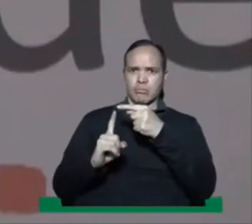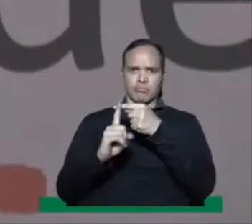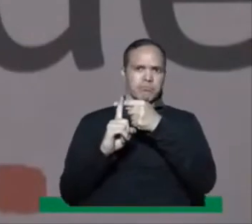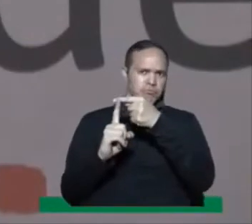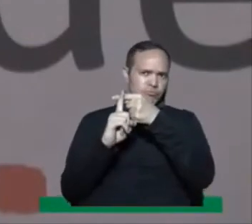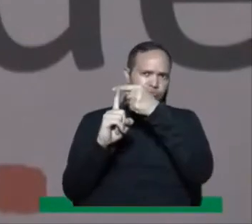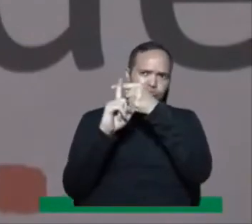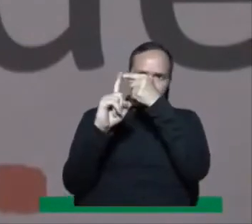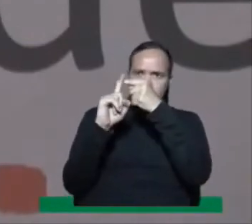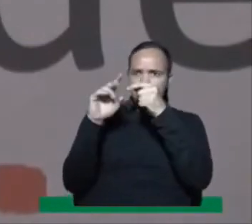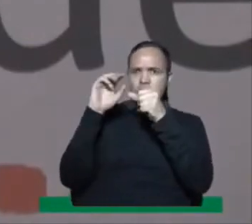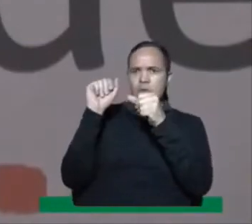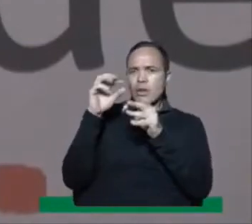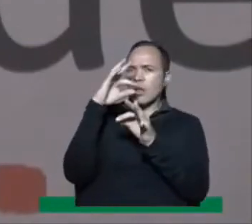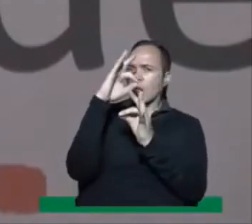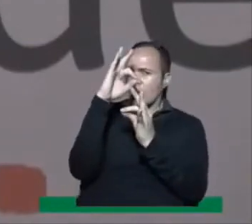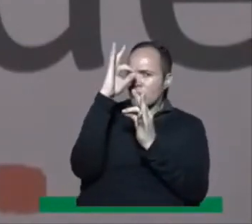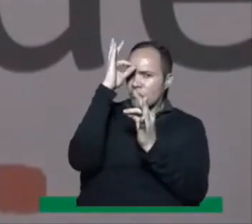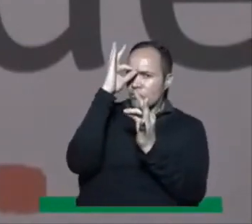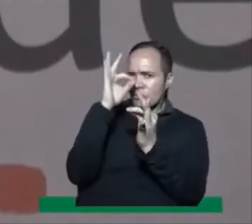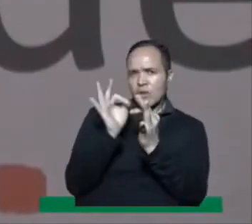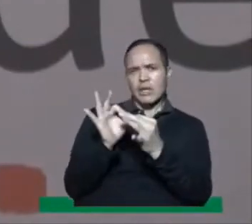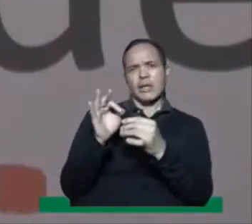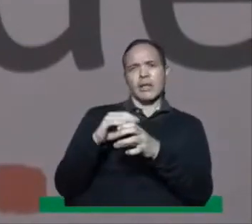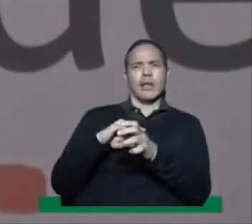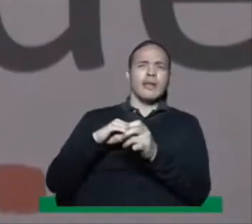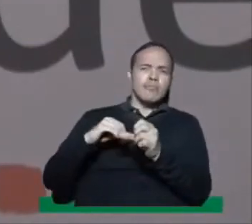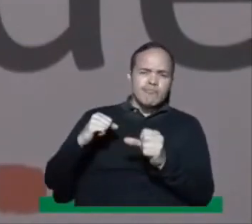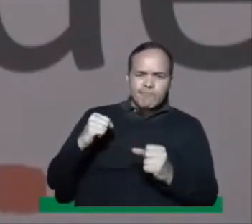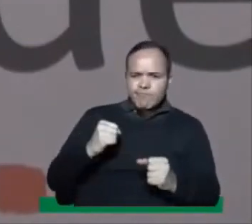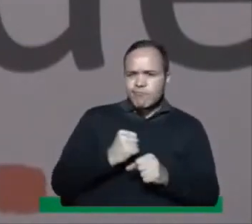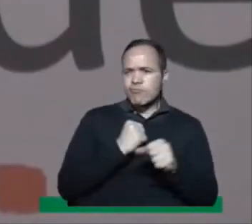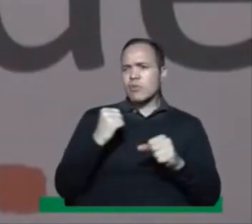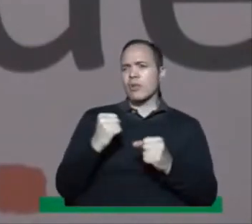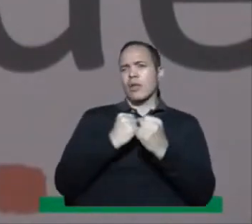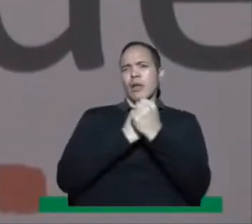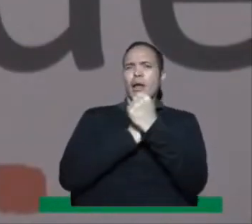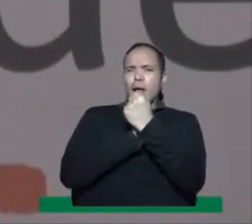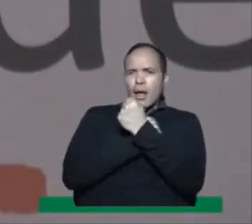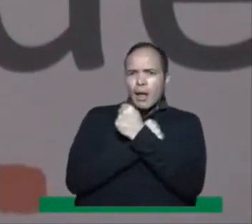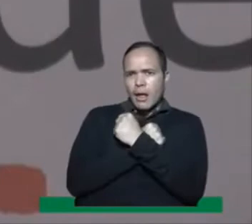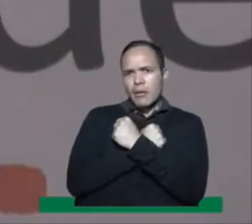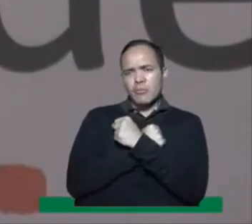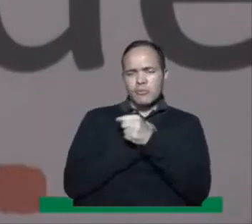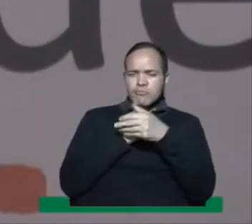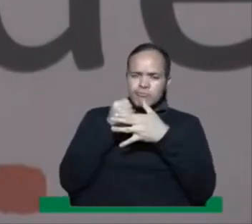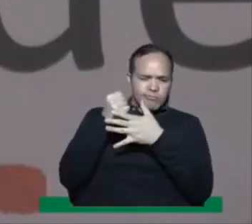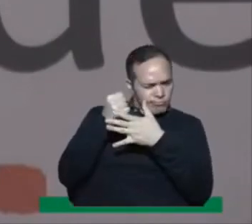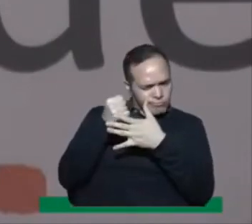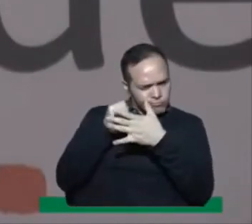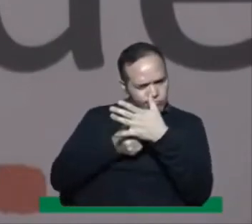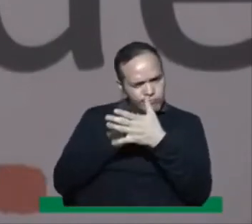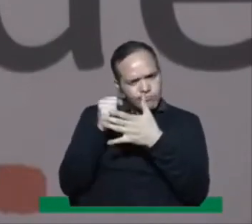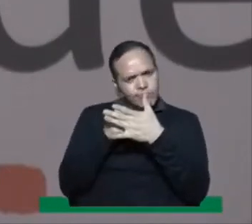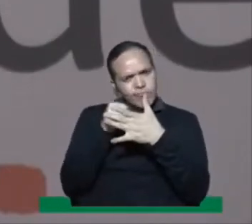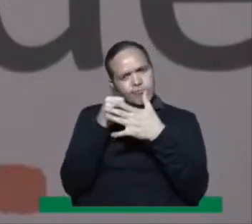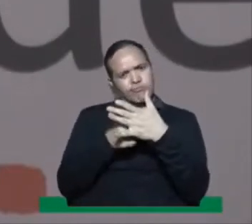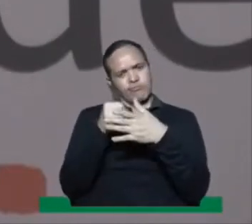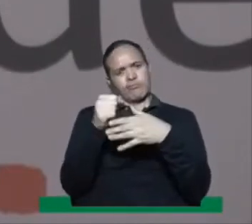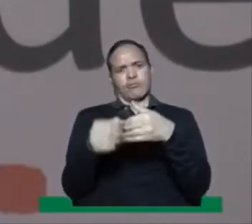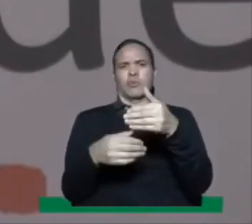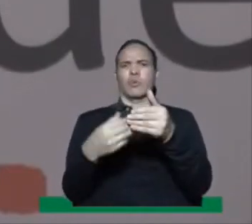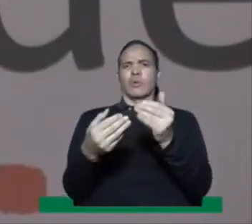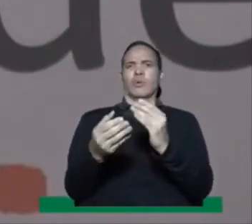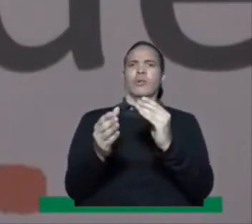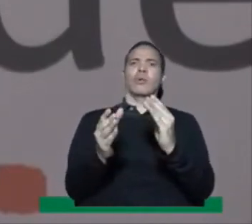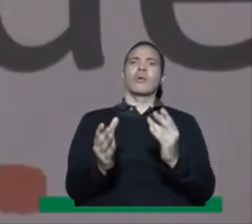con fe y trabajo y amor que es lo que se necesita eso de alguna forma y le vamos